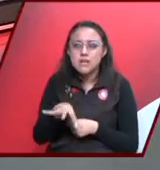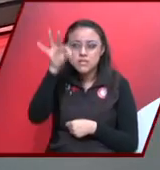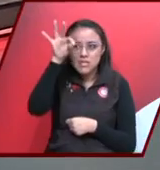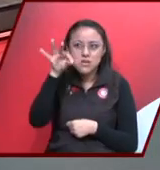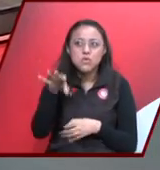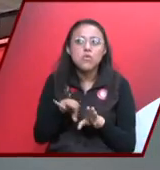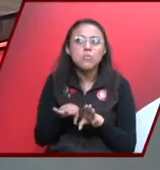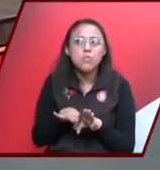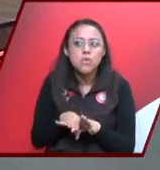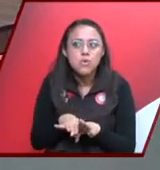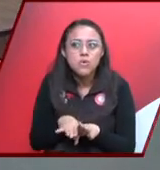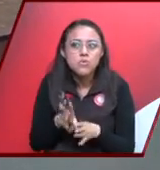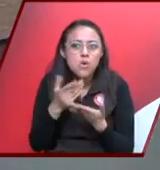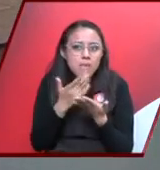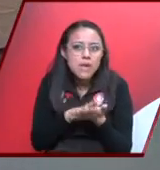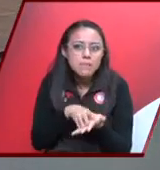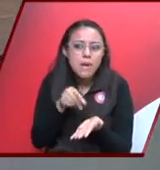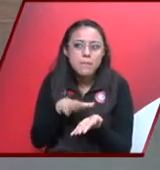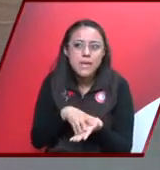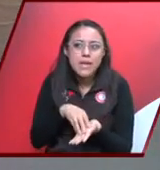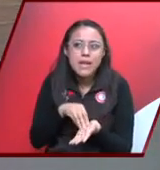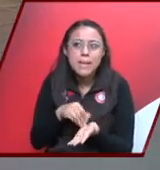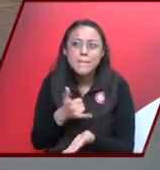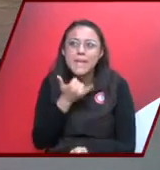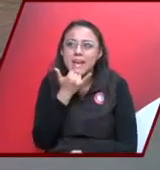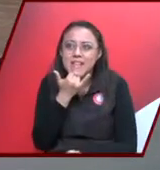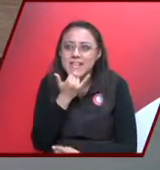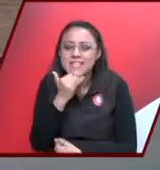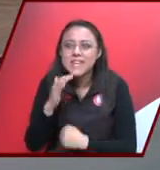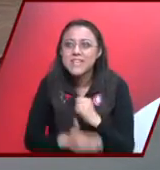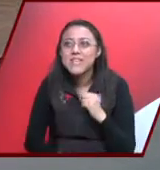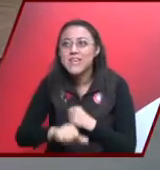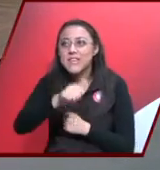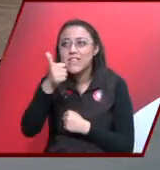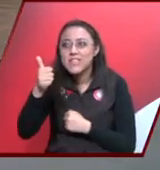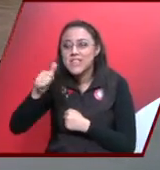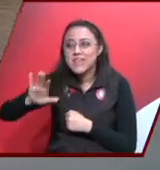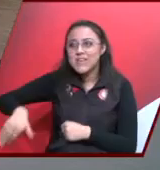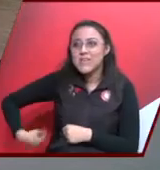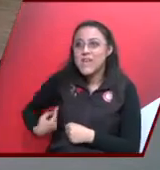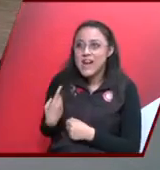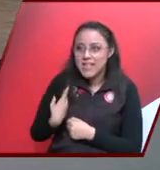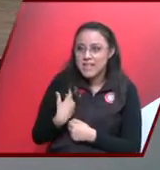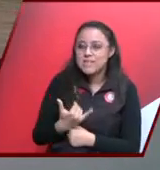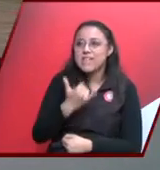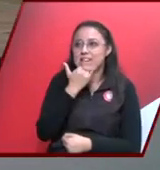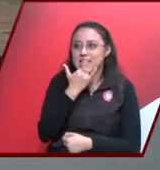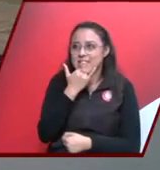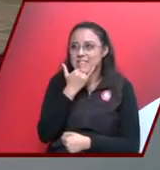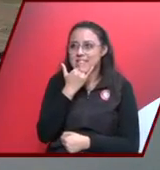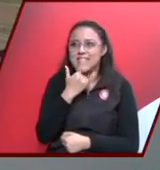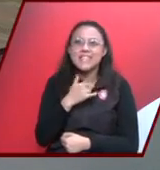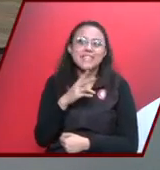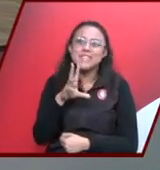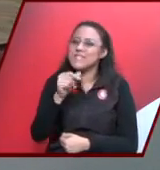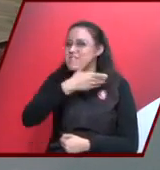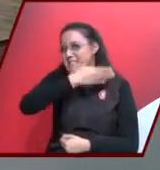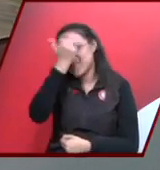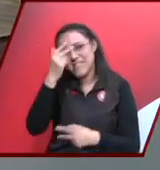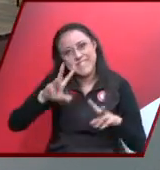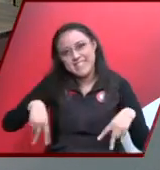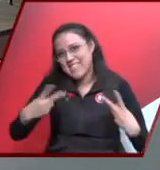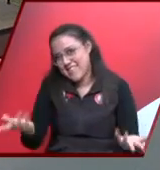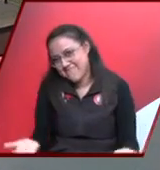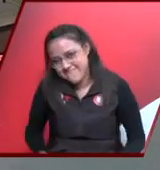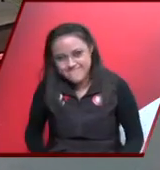lo agarro? No sé cómo... ¿No traes papelitos para despachar? Es que se me quedaron en el otro morral. Ya, sácalo la porra.